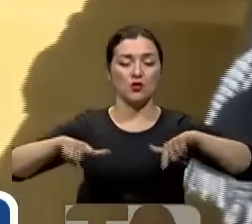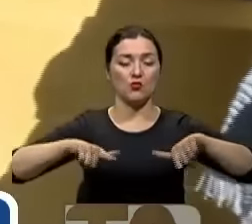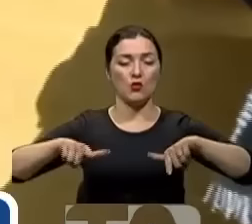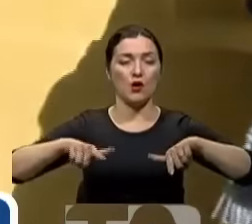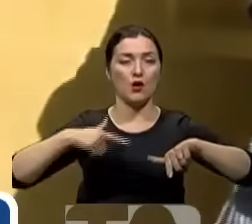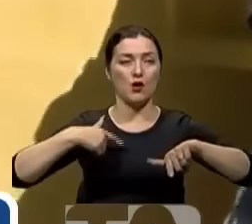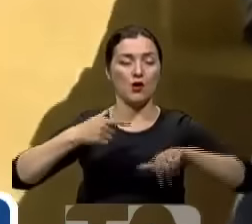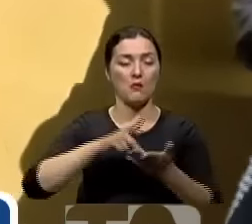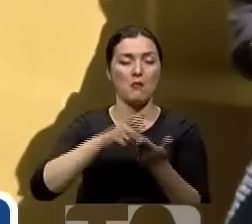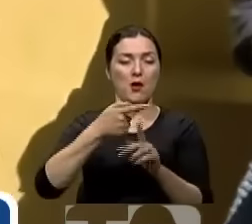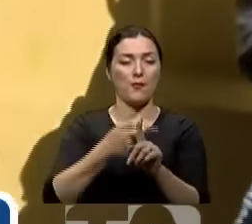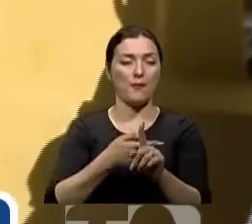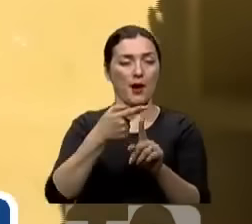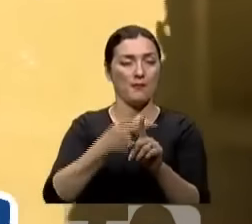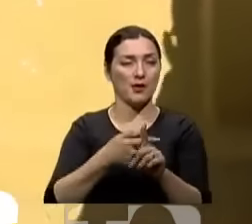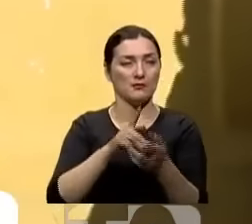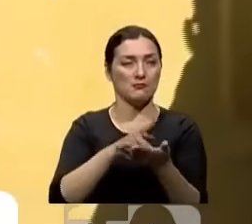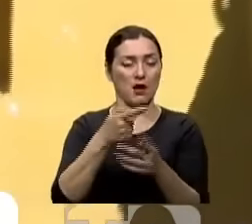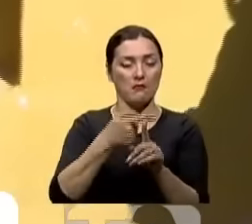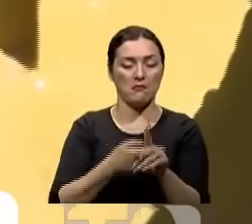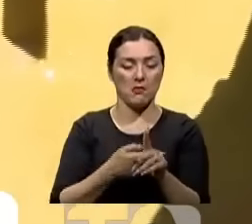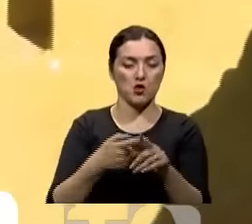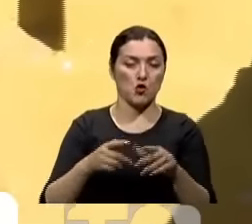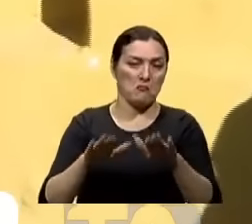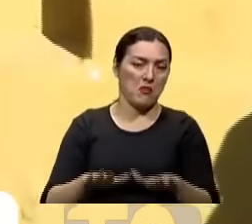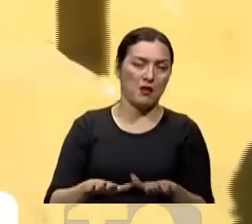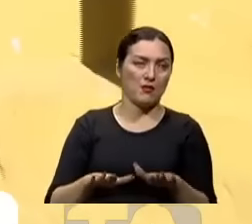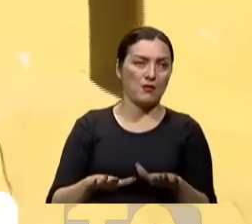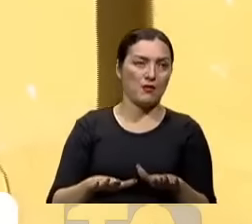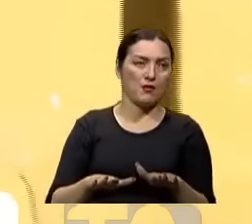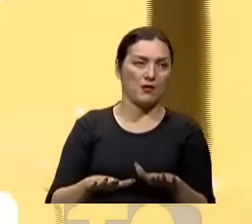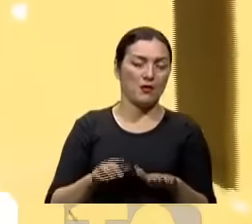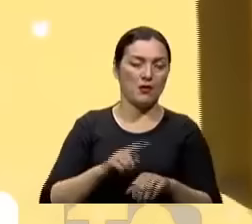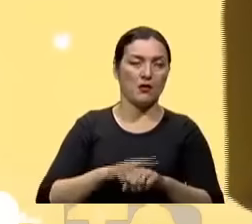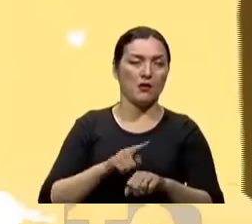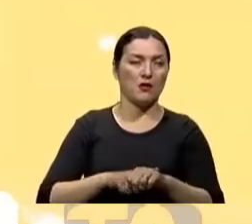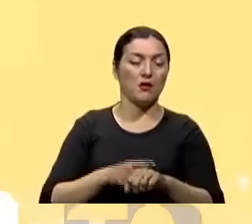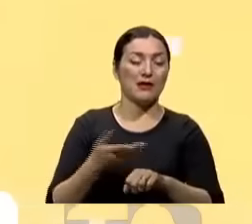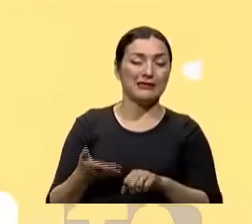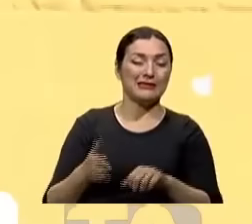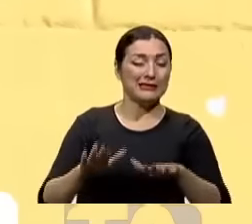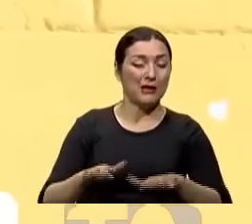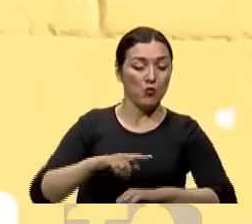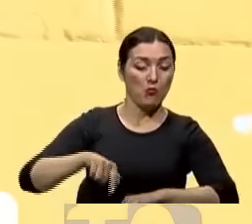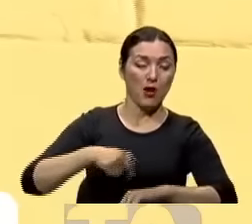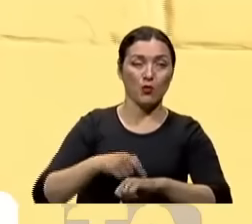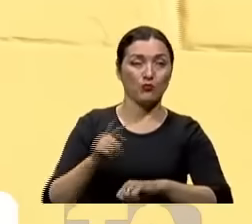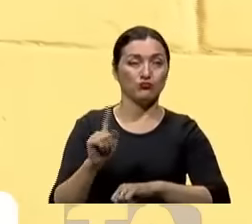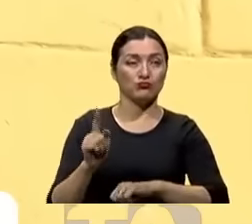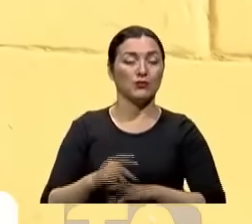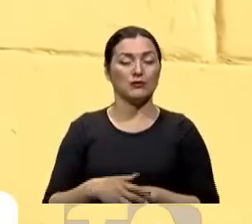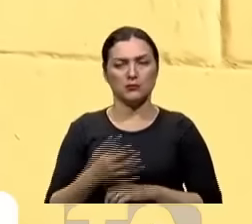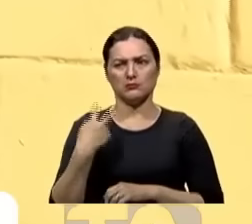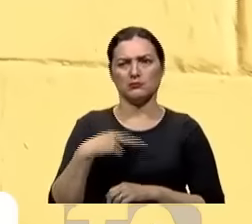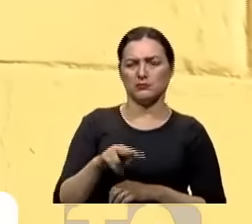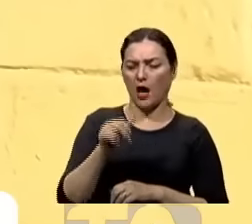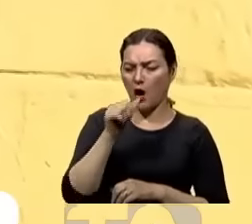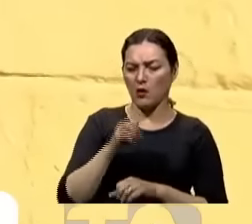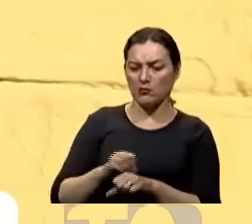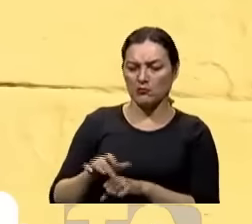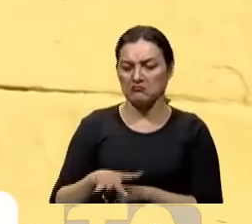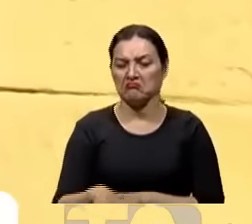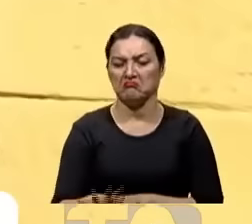somos arrendatarios de los locales comerciales, entonces yo no he estado pasando mucho tiempo. Entonces sí, realmente veía que salía poquito de